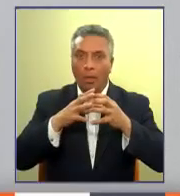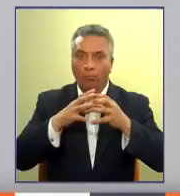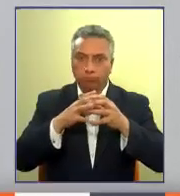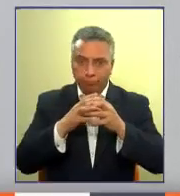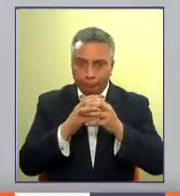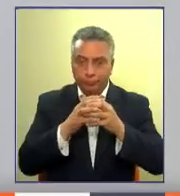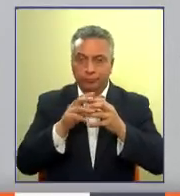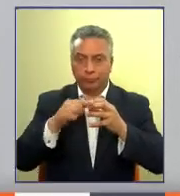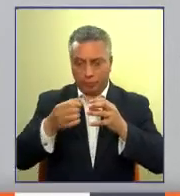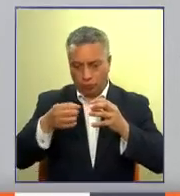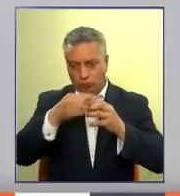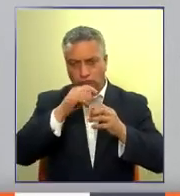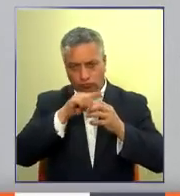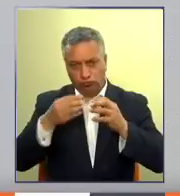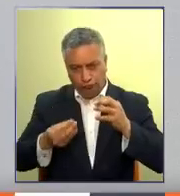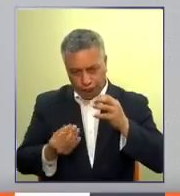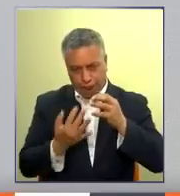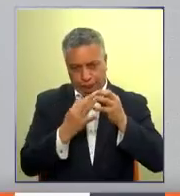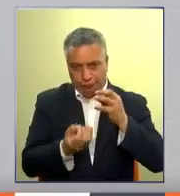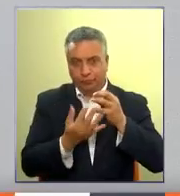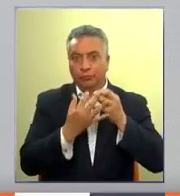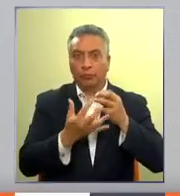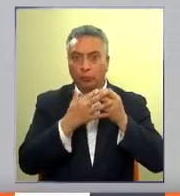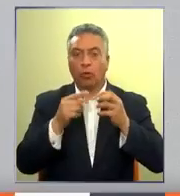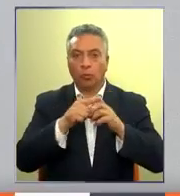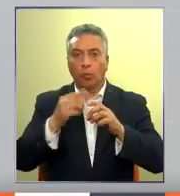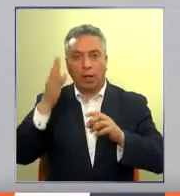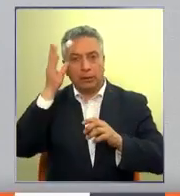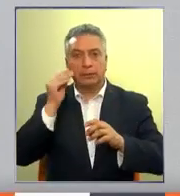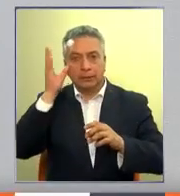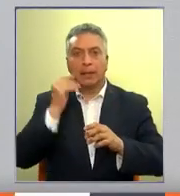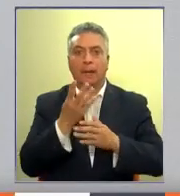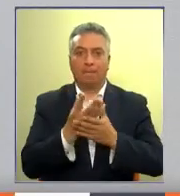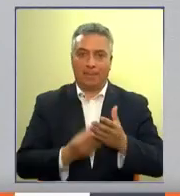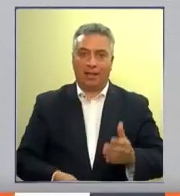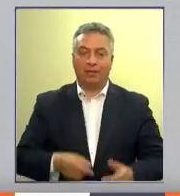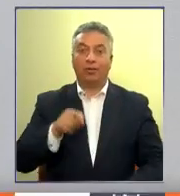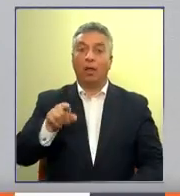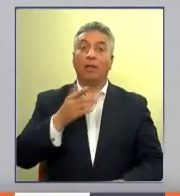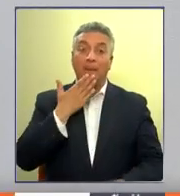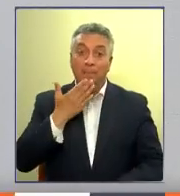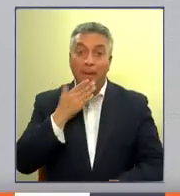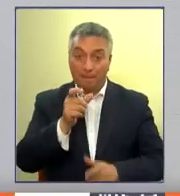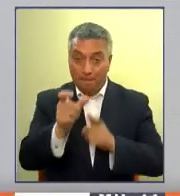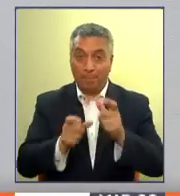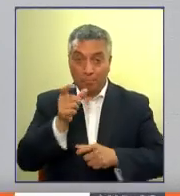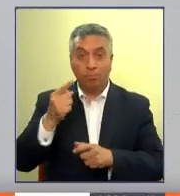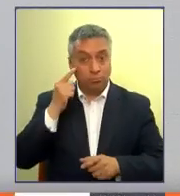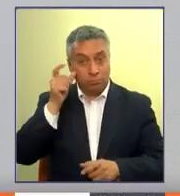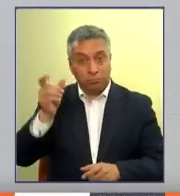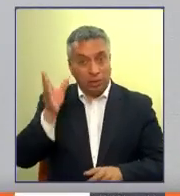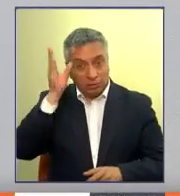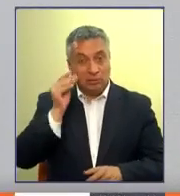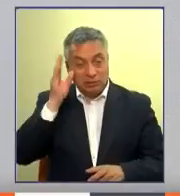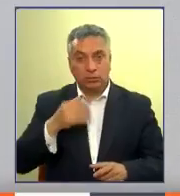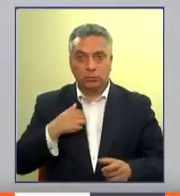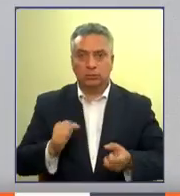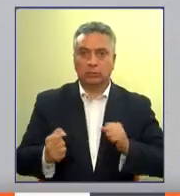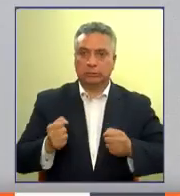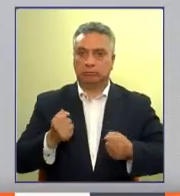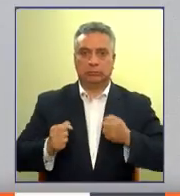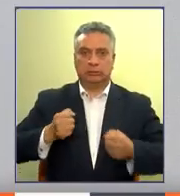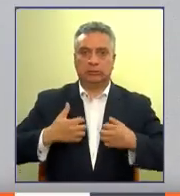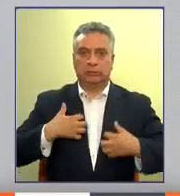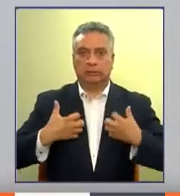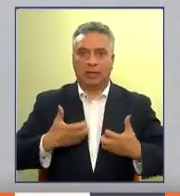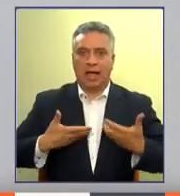Alzheimer. Son efectivos en controlar primero trastornos del ánimo en pacientes con Alzheimer y en segundo lugar trastornos neuropsiquiátricos, además